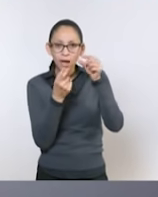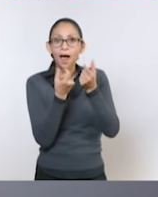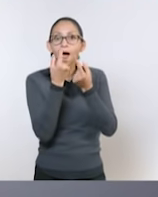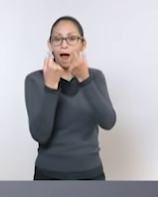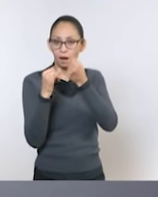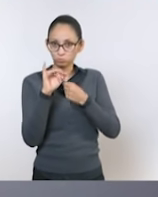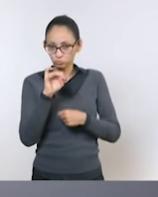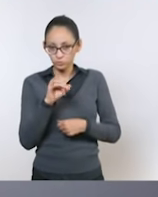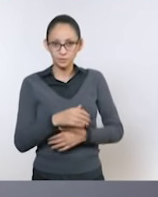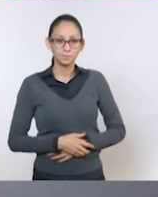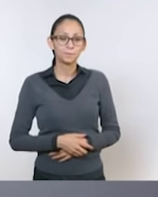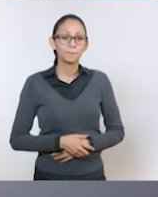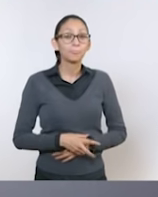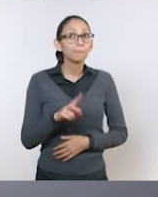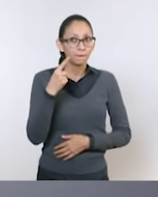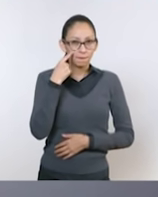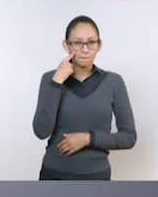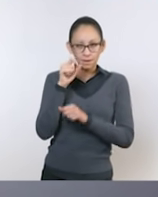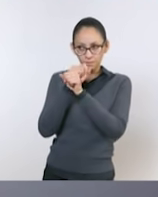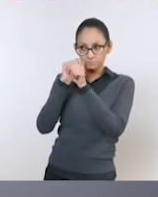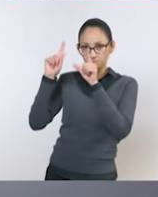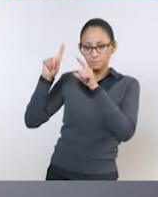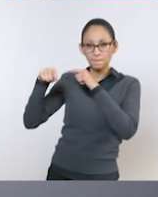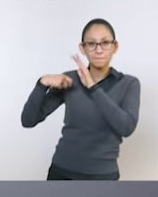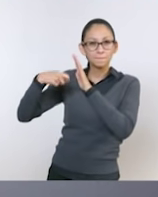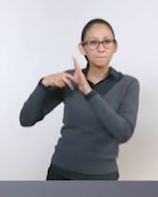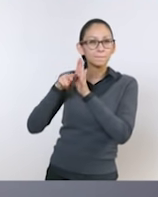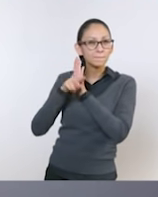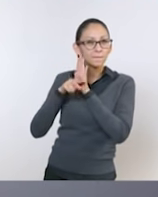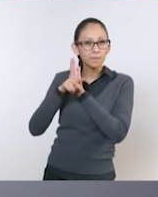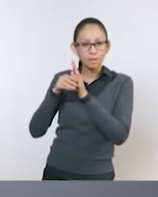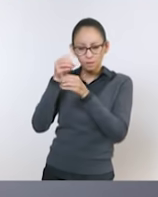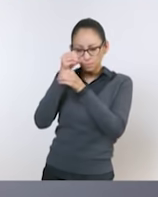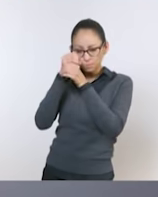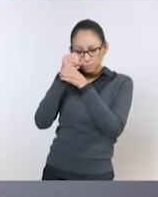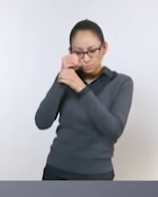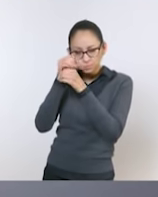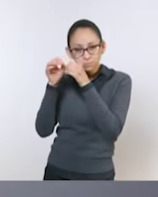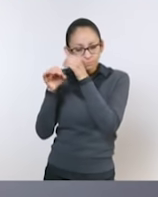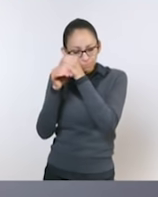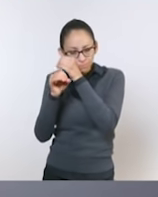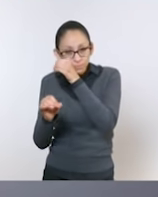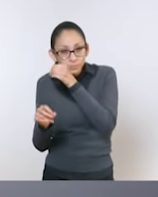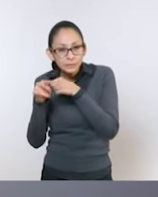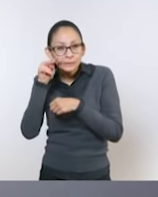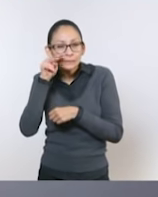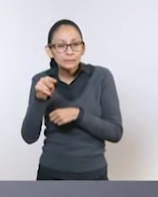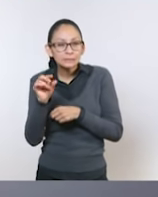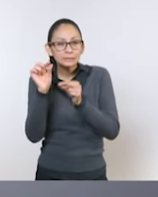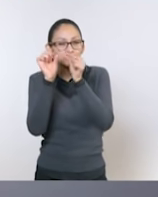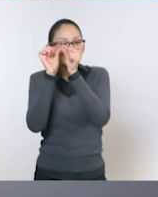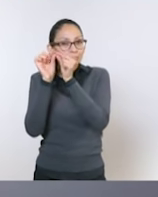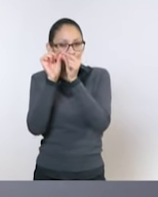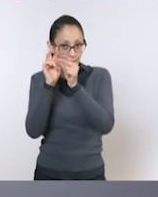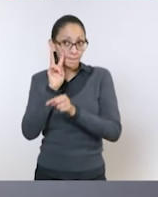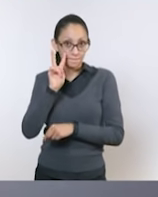intestinal. Ok, ¿por qué no vemos el siguiente video que tiene que ver con el microscopio?